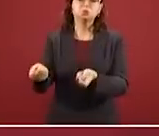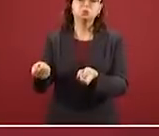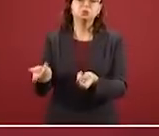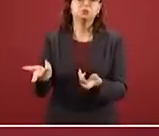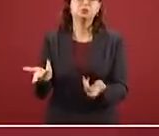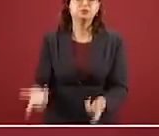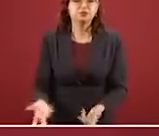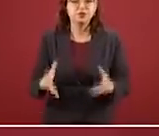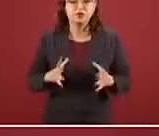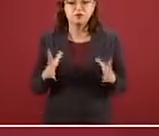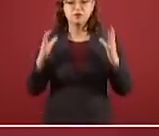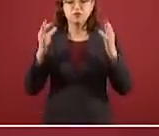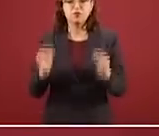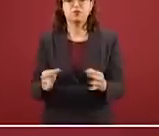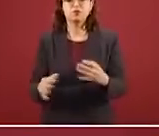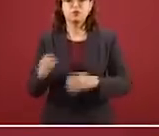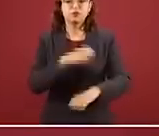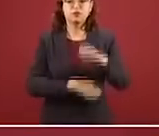empresas